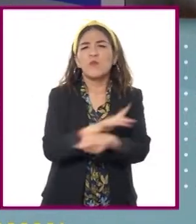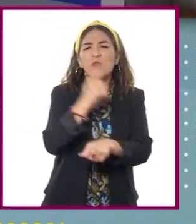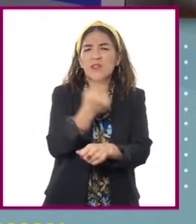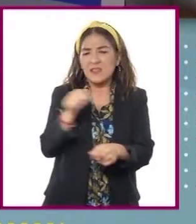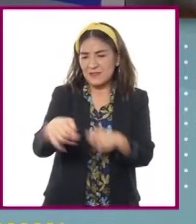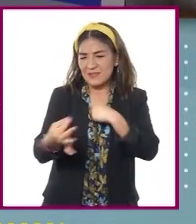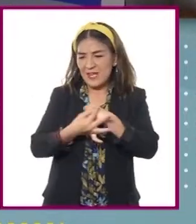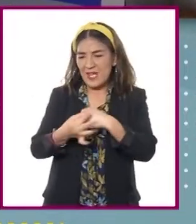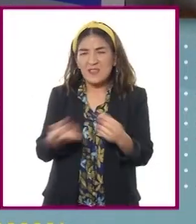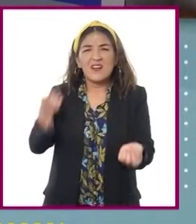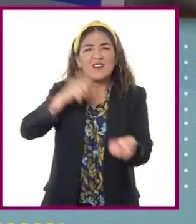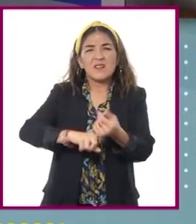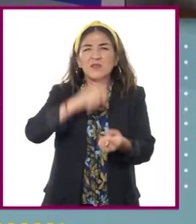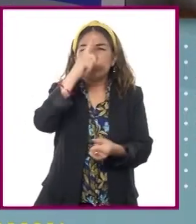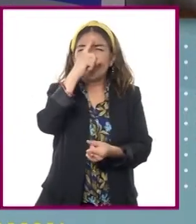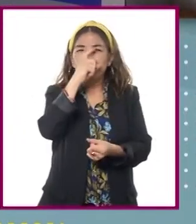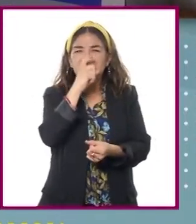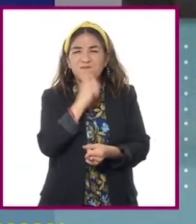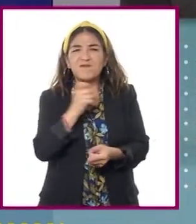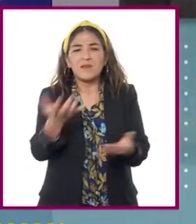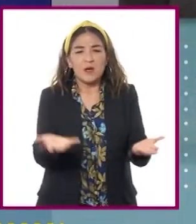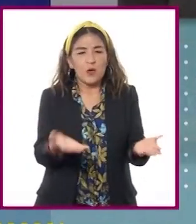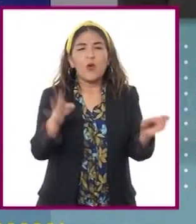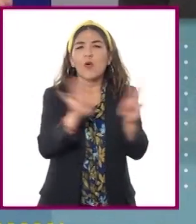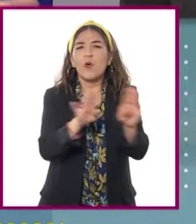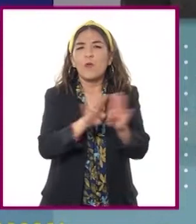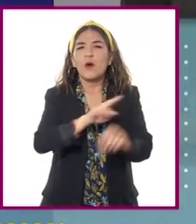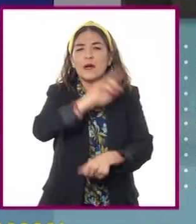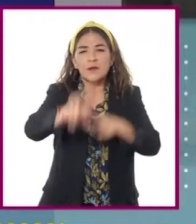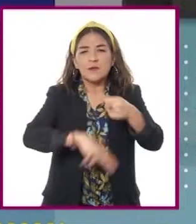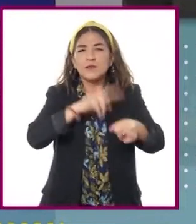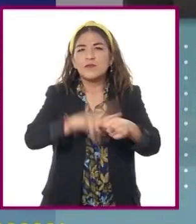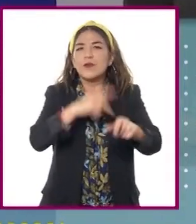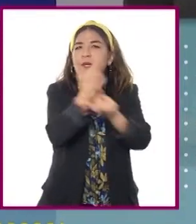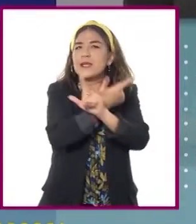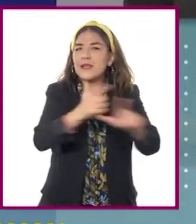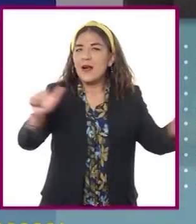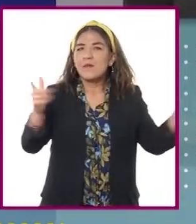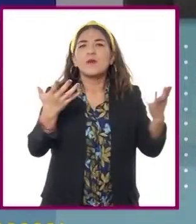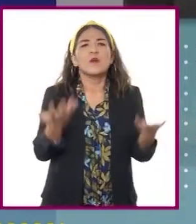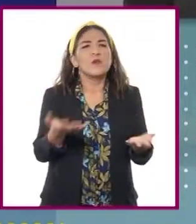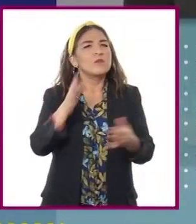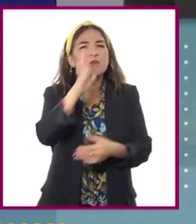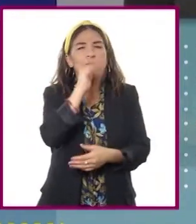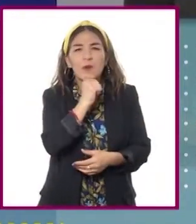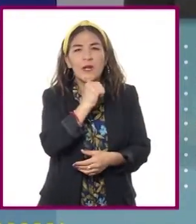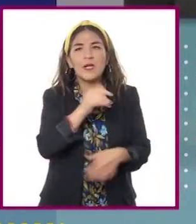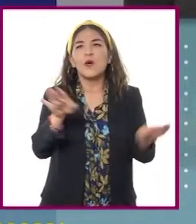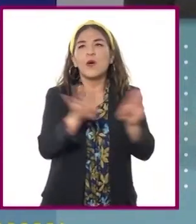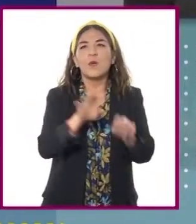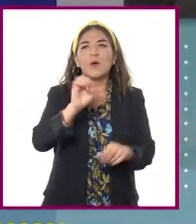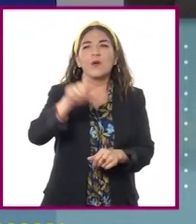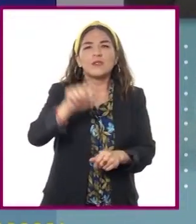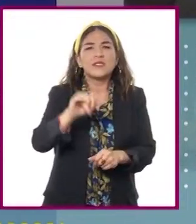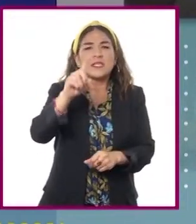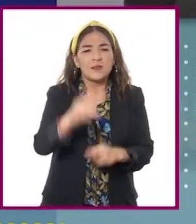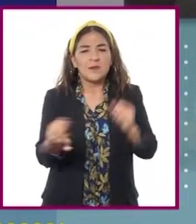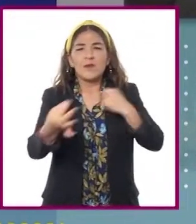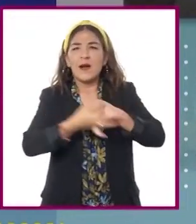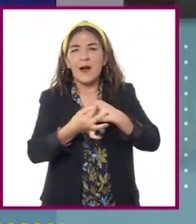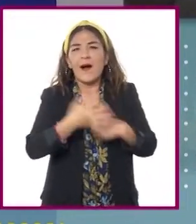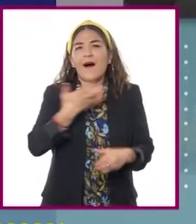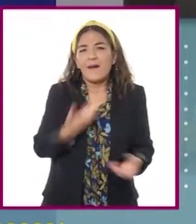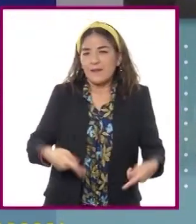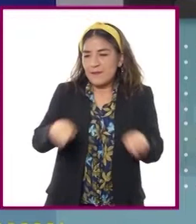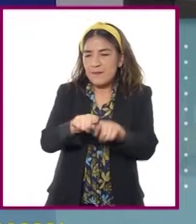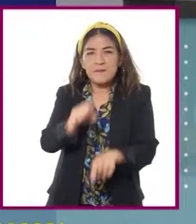óxidos? ¿Por qué no se produce de forma libre en la naturaleza? ¿Creen que los óxidos de hierro son más